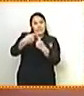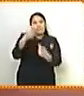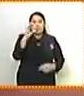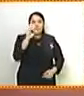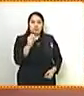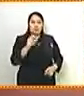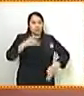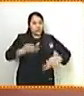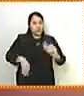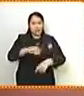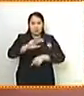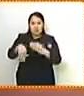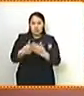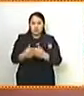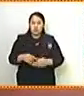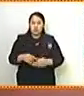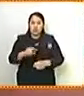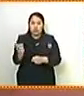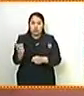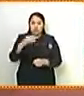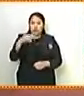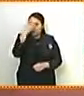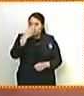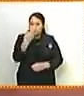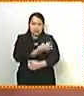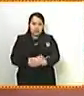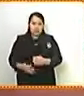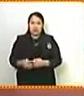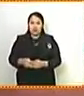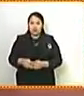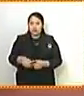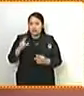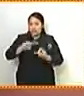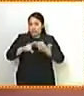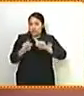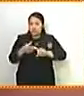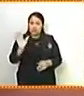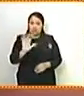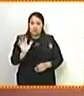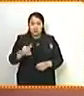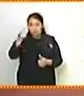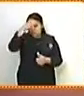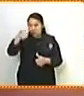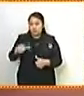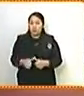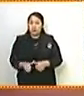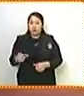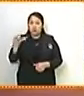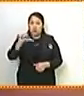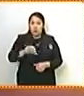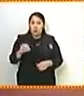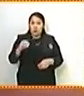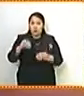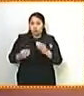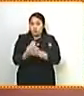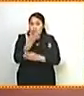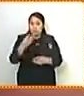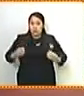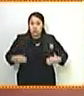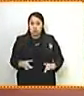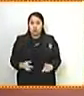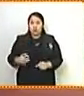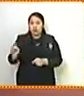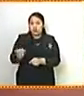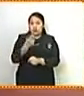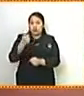los afortunados ganadores en esta linda tarde. Amigos, me despido recordándoles que ustedes tienen una nueva oportunidad en nuestro sorteo de